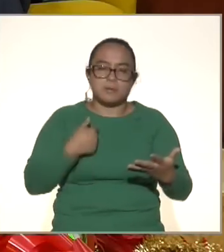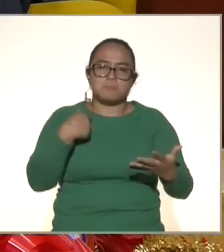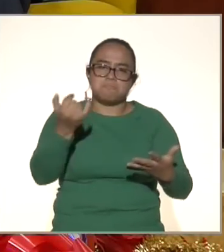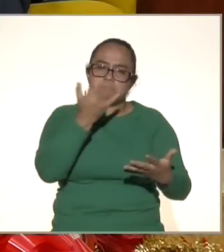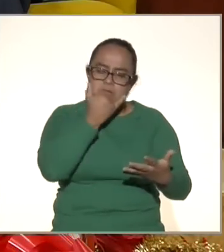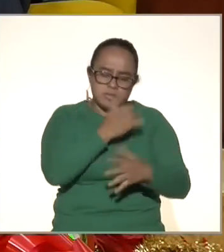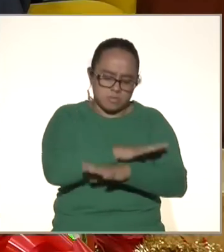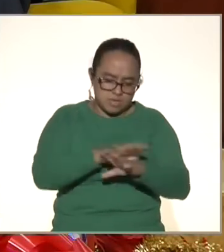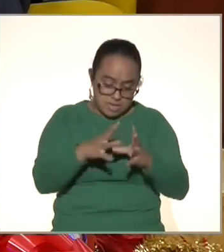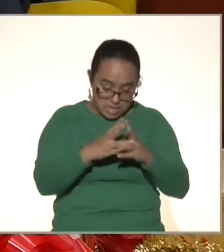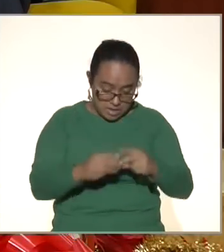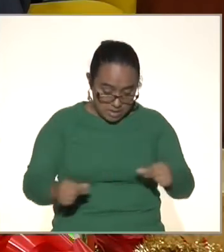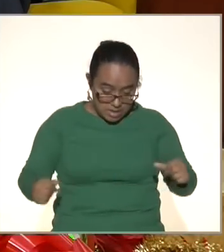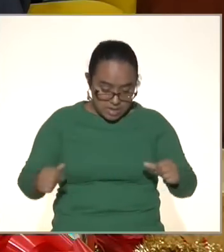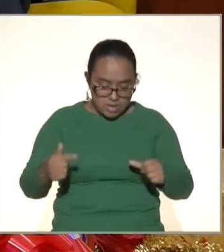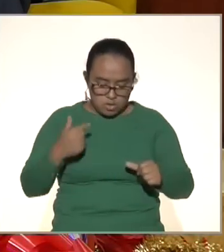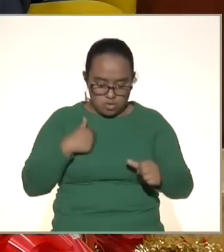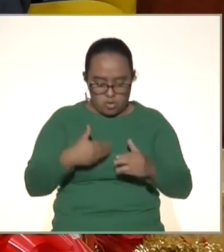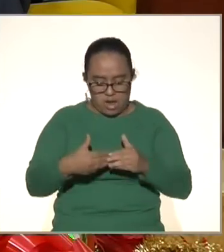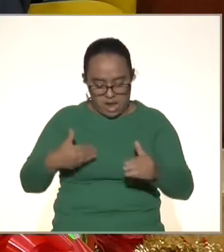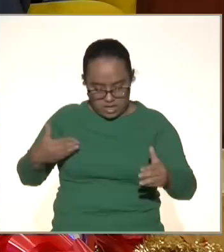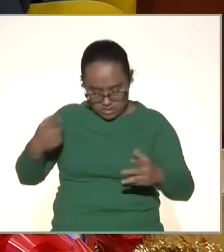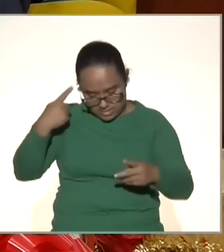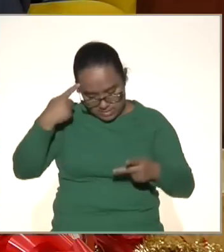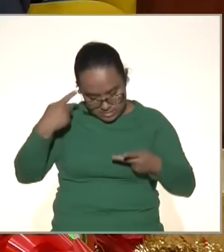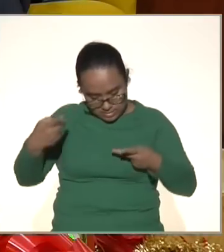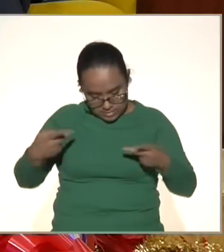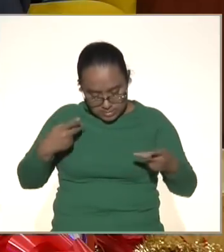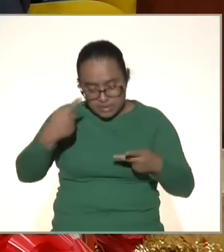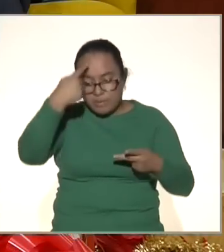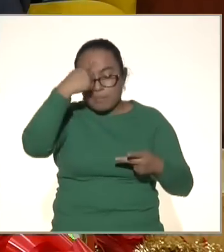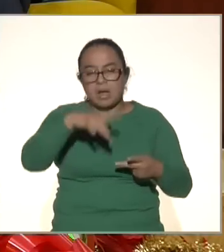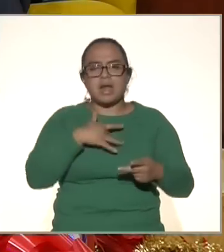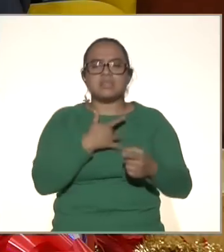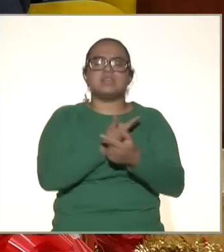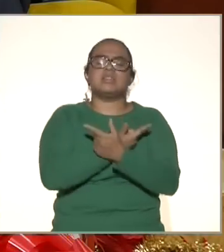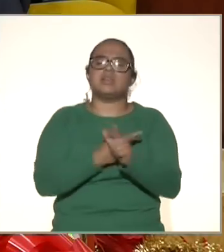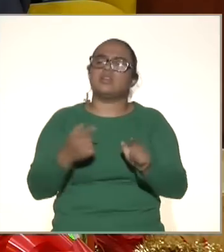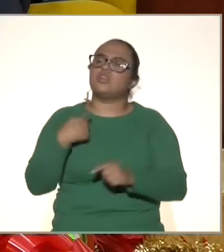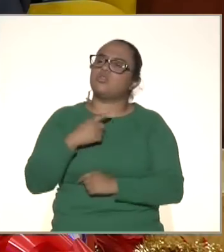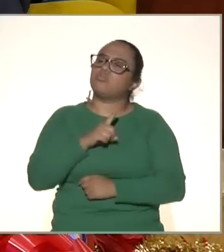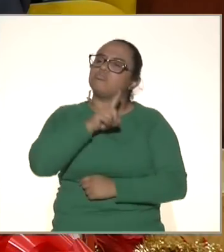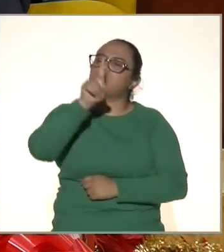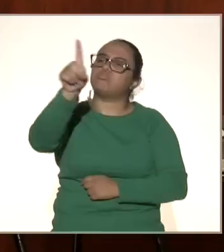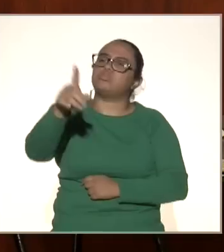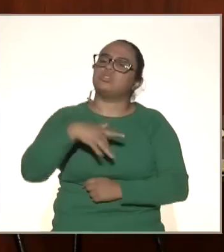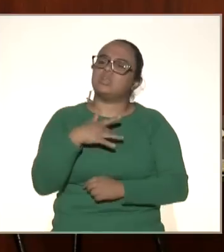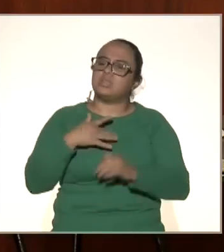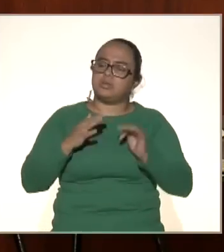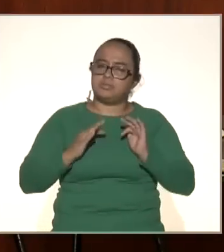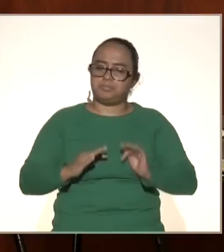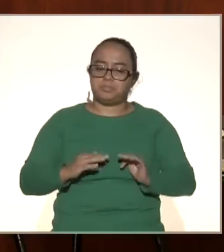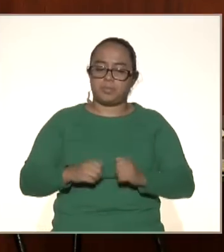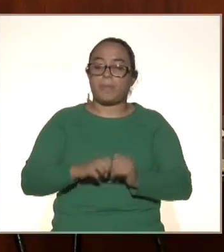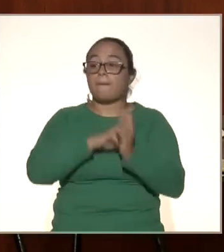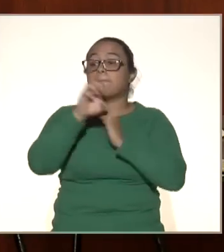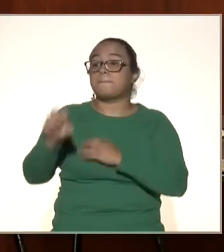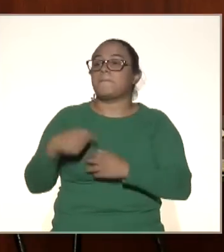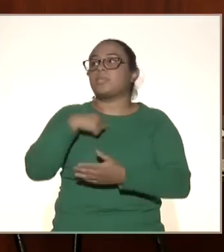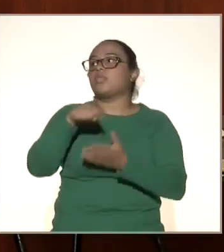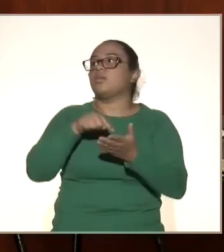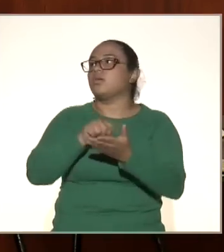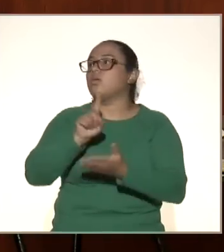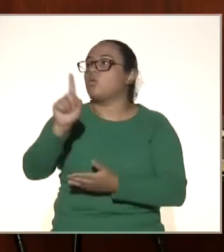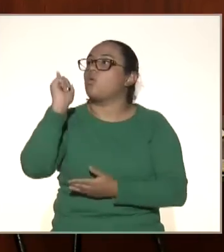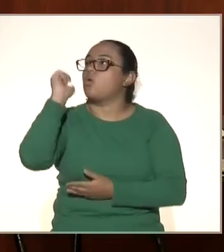preparo ya con un ritual que me libere para poder llegar de otra manera. Querer llegar al lugar y decir, ojalá que